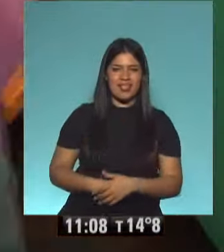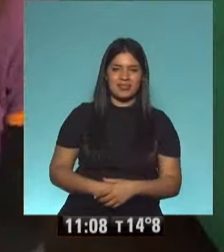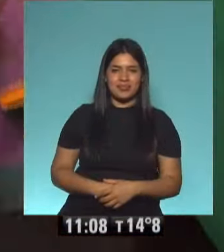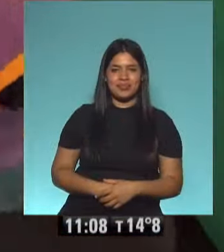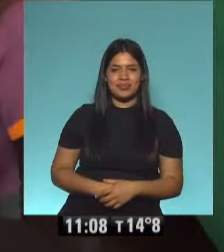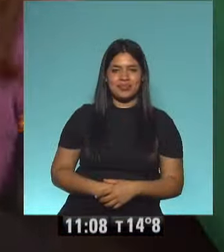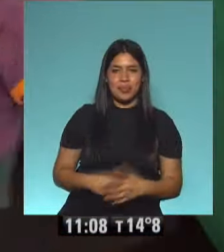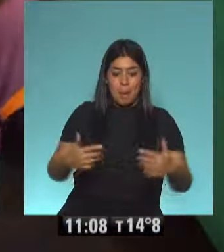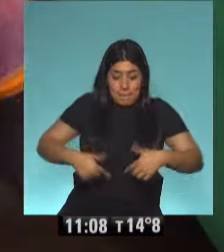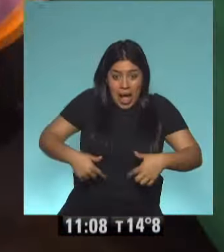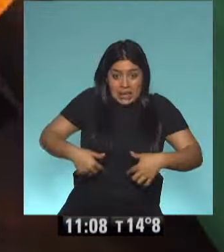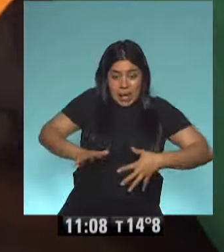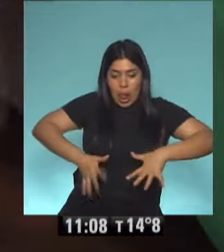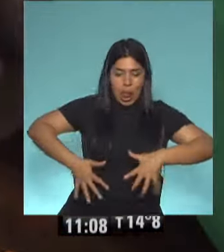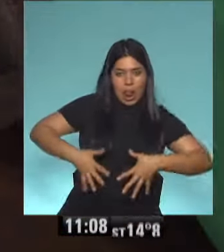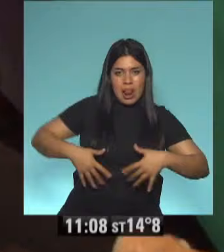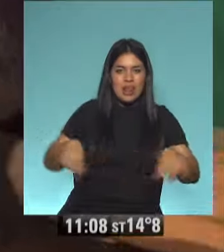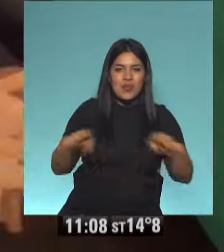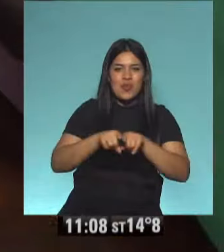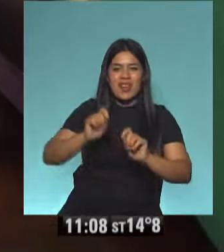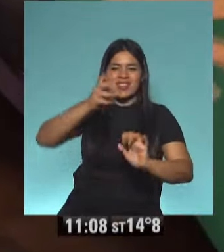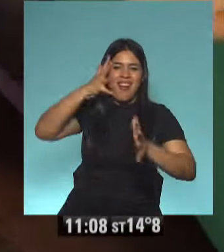si mueve la panza pa' carnaval.